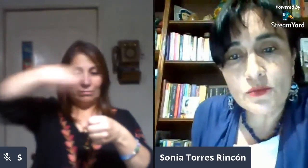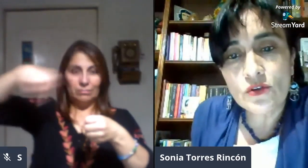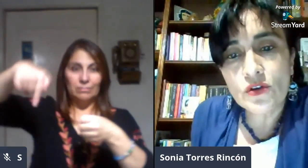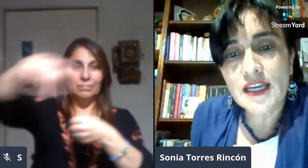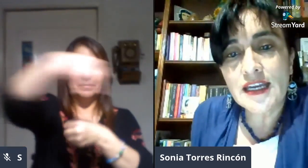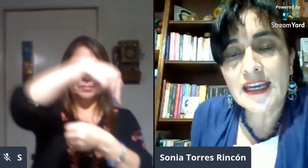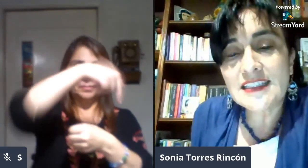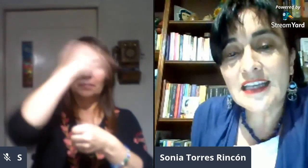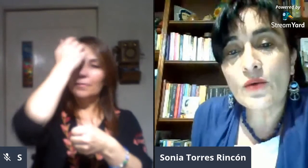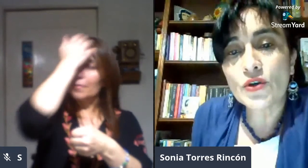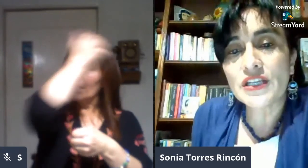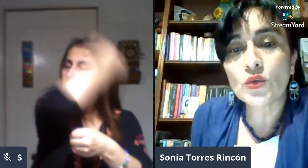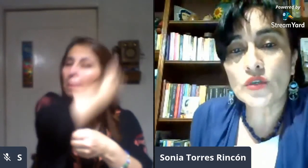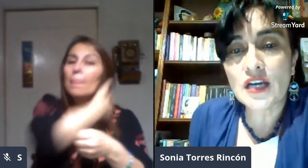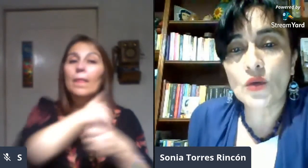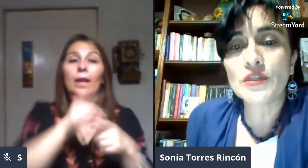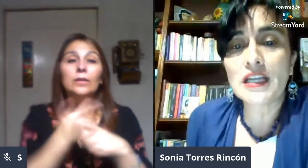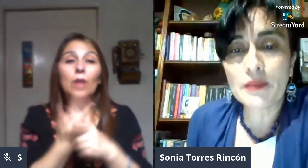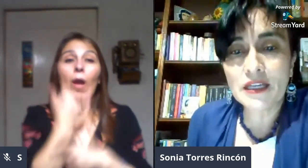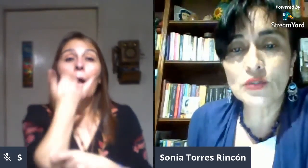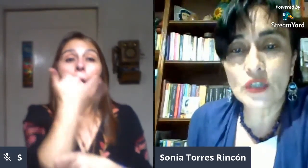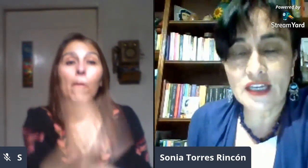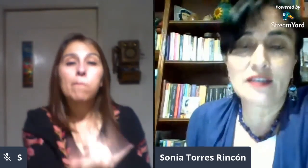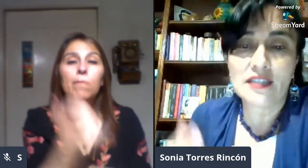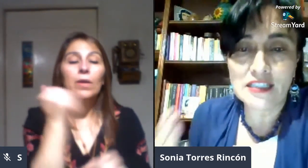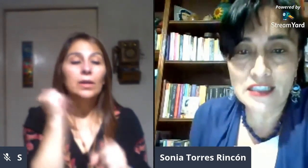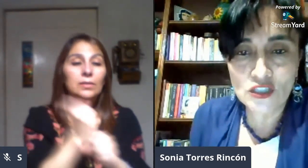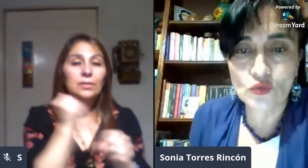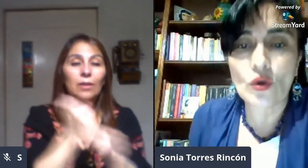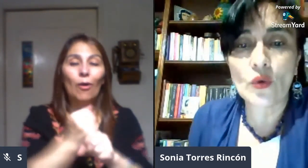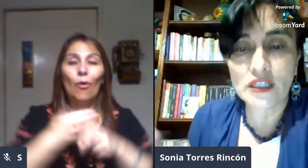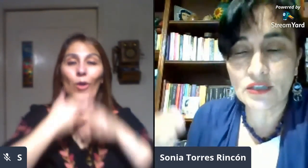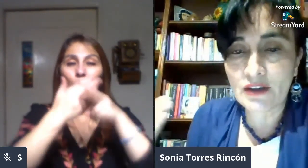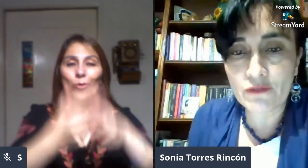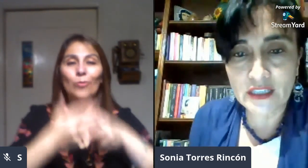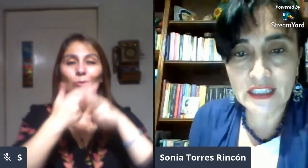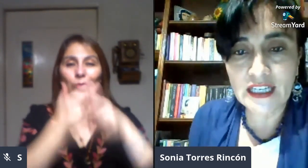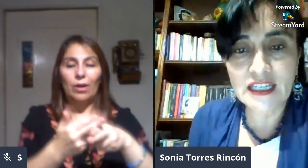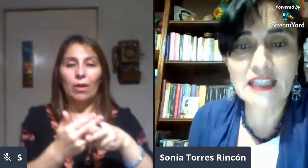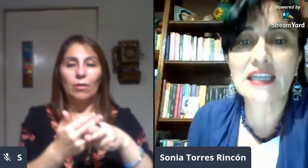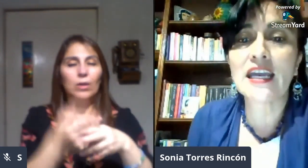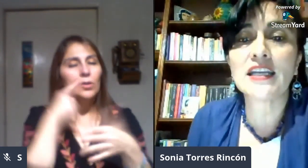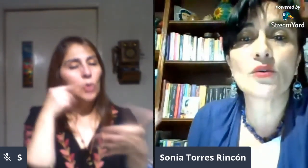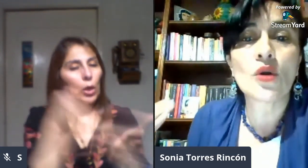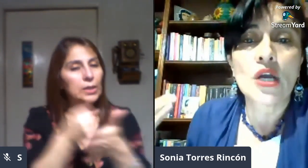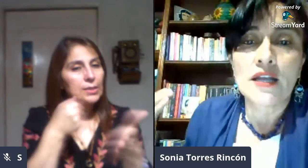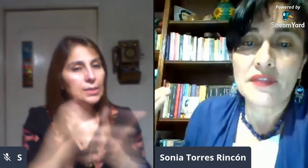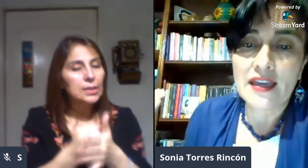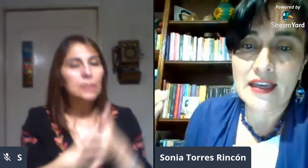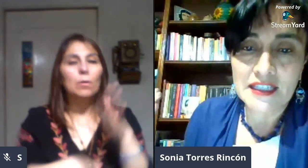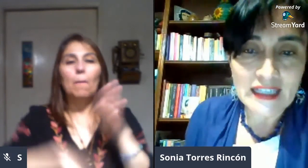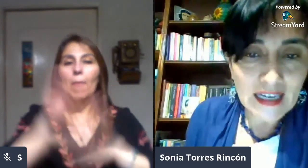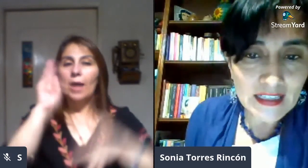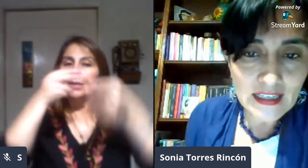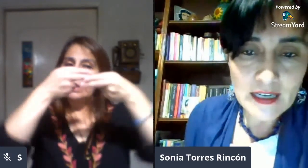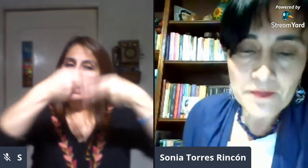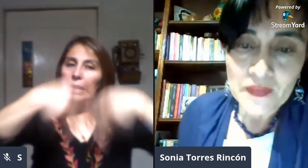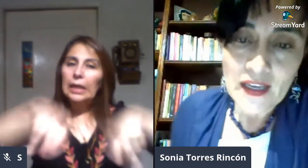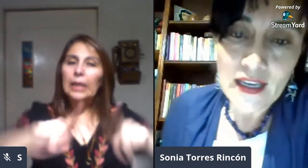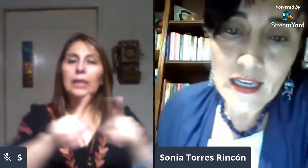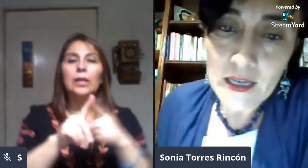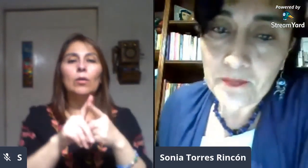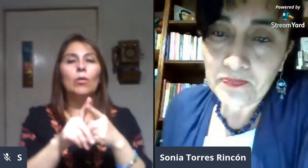allí mismo esa labor del cuidado, un elemento que, insisto, aunque tiene una fuerte carga de género, de